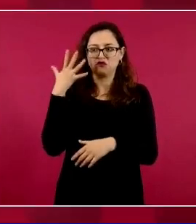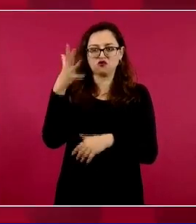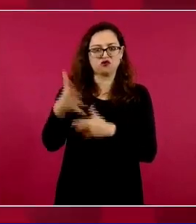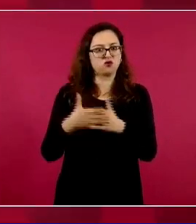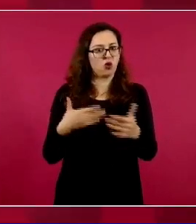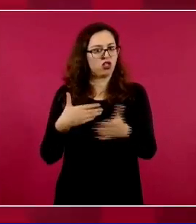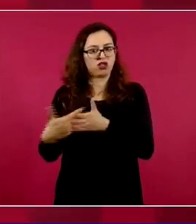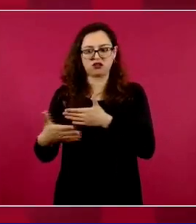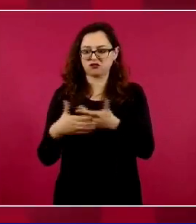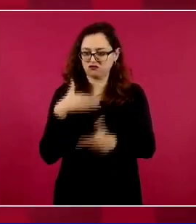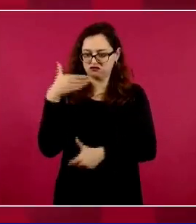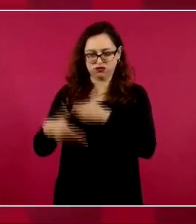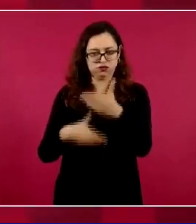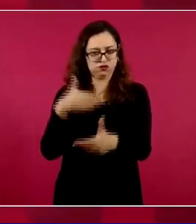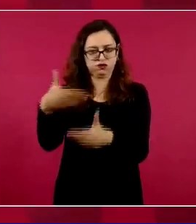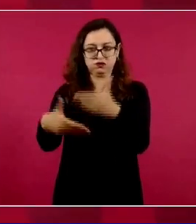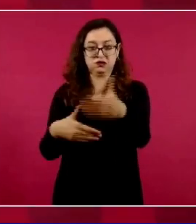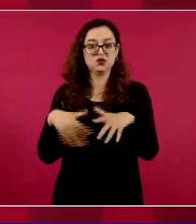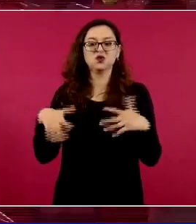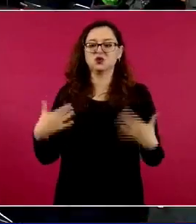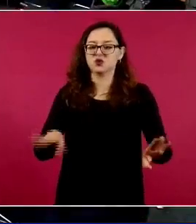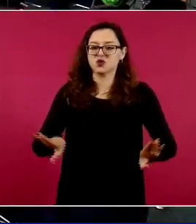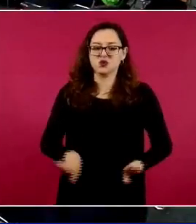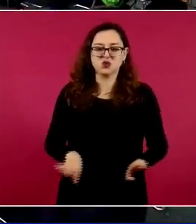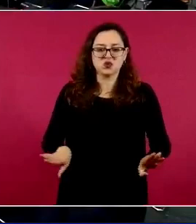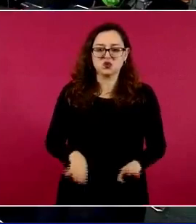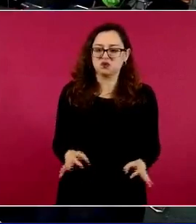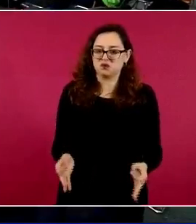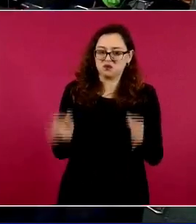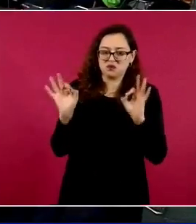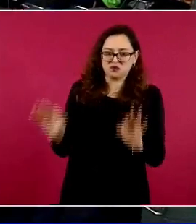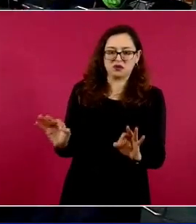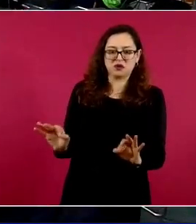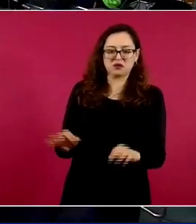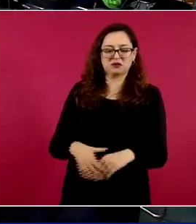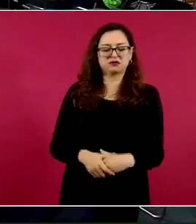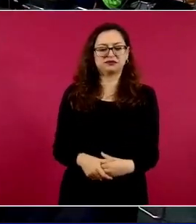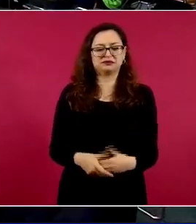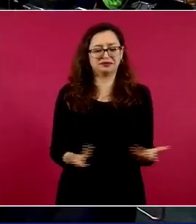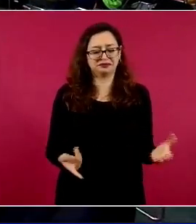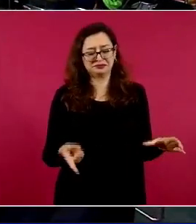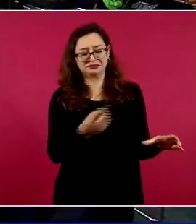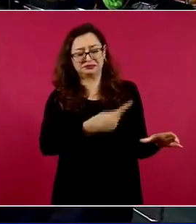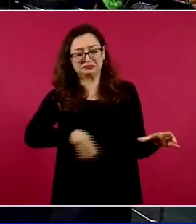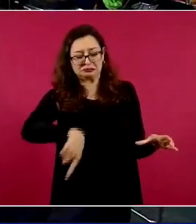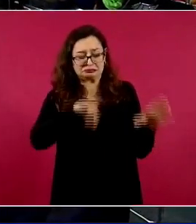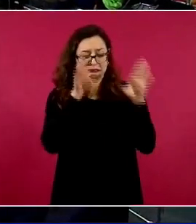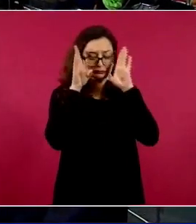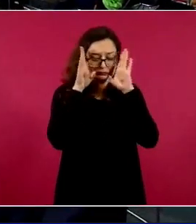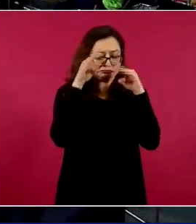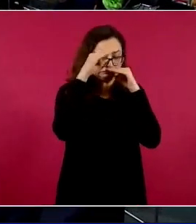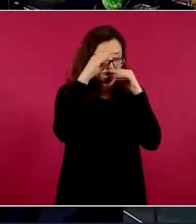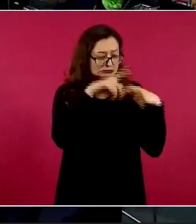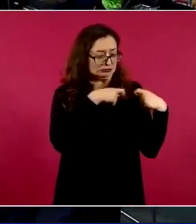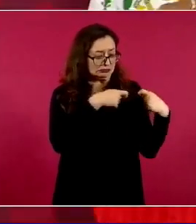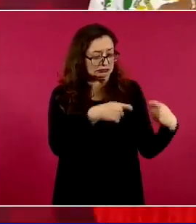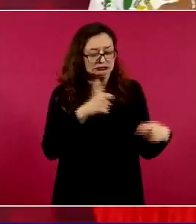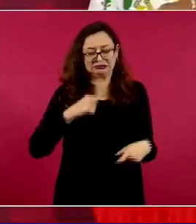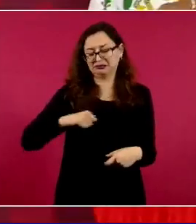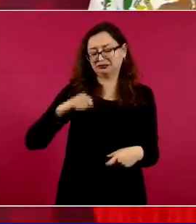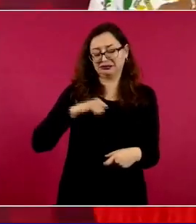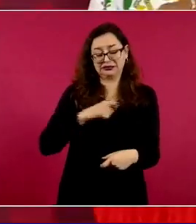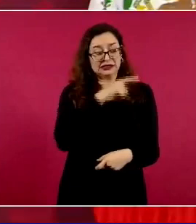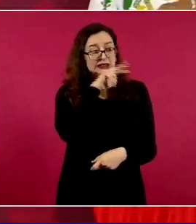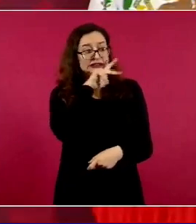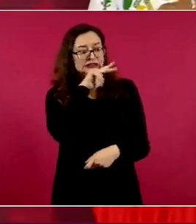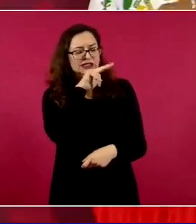Es excepcional el pueblo de México. O sea, no hay que preocuparse de nada de